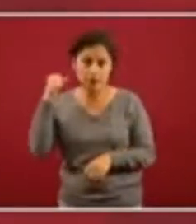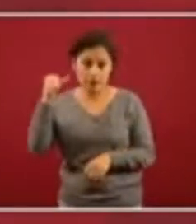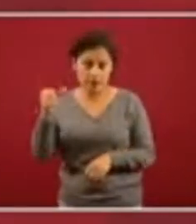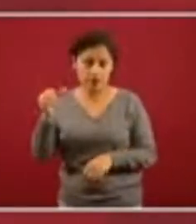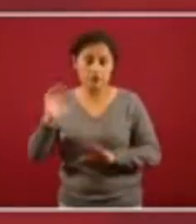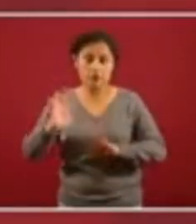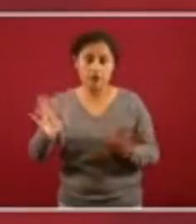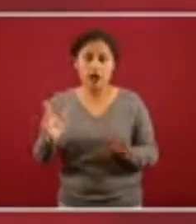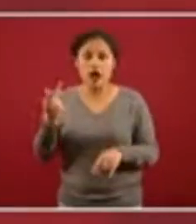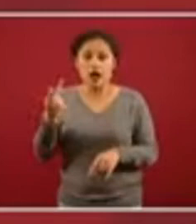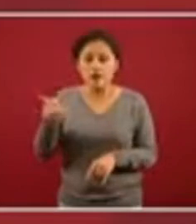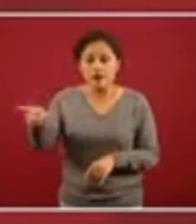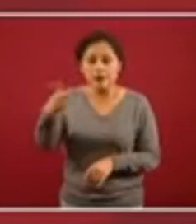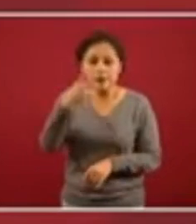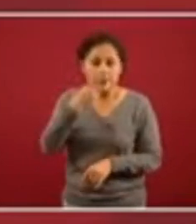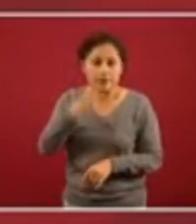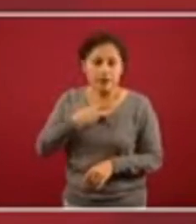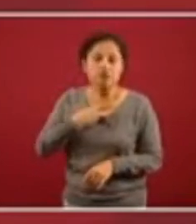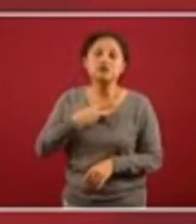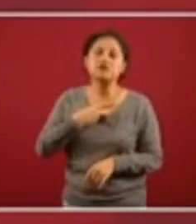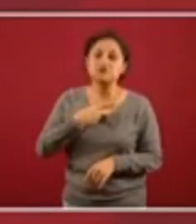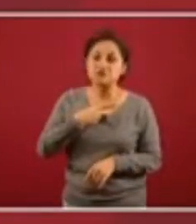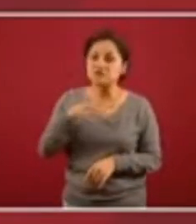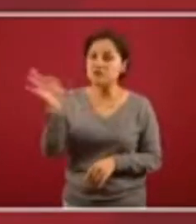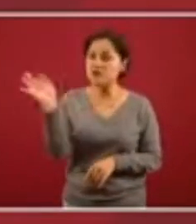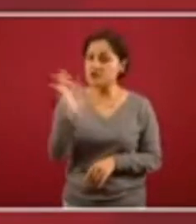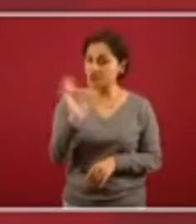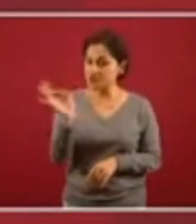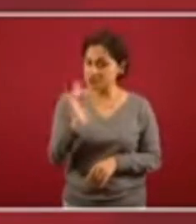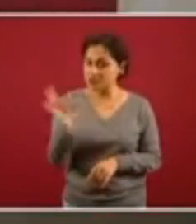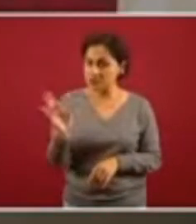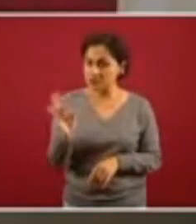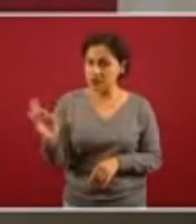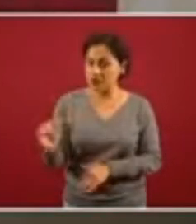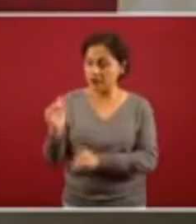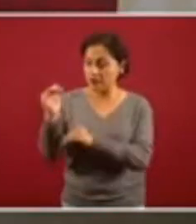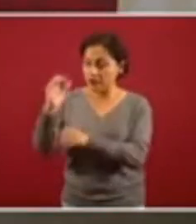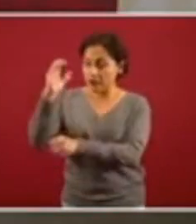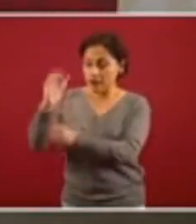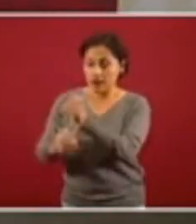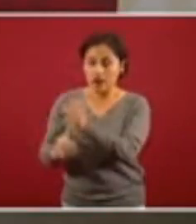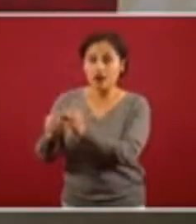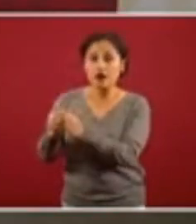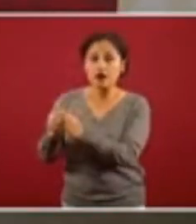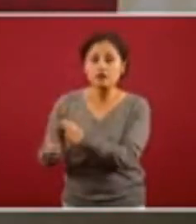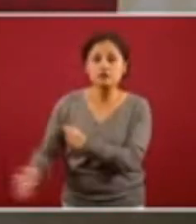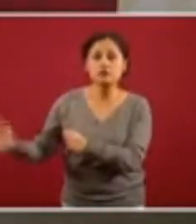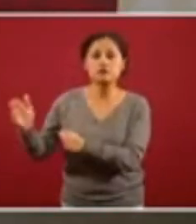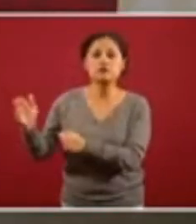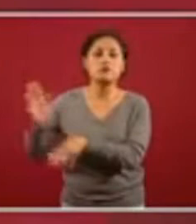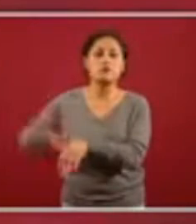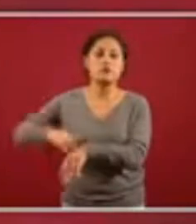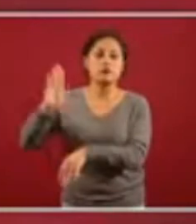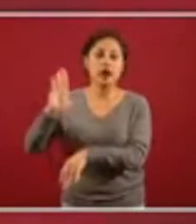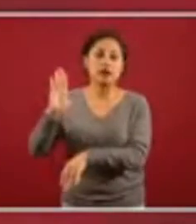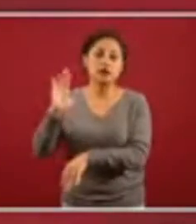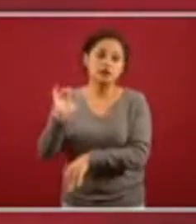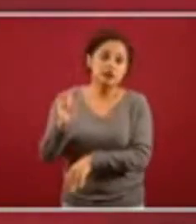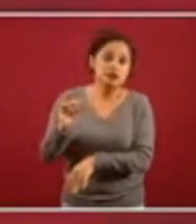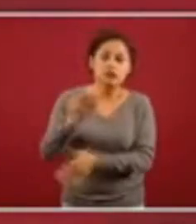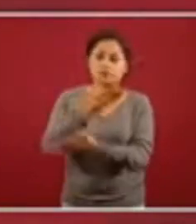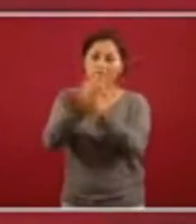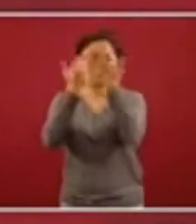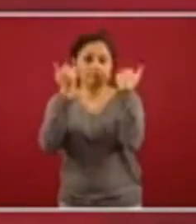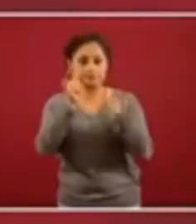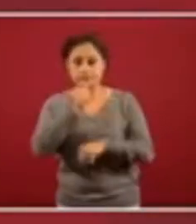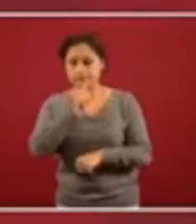usted señala, la medida puede estar sujeta a revisión para su ampliación. Pero de momento no se